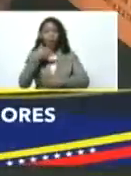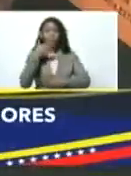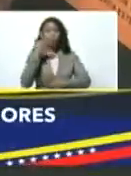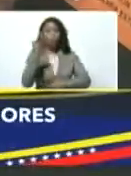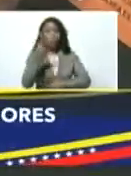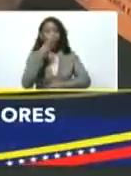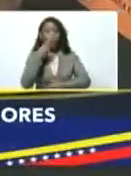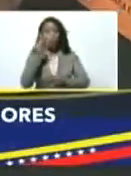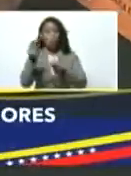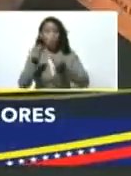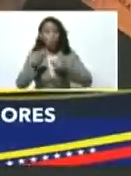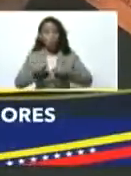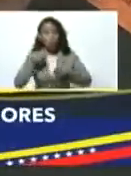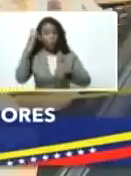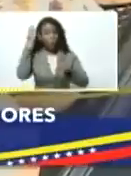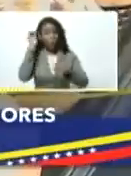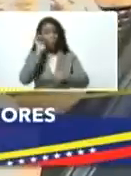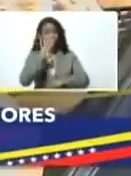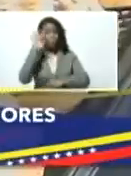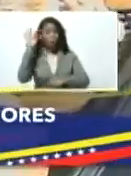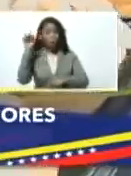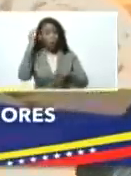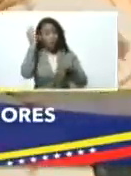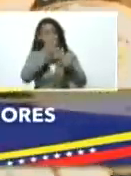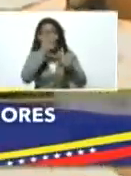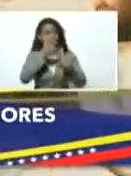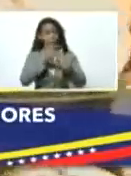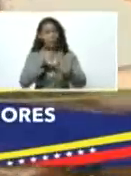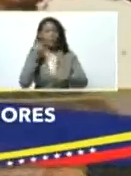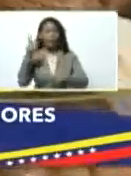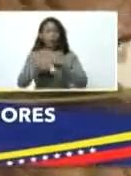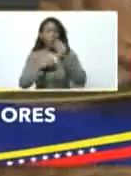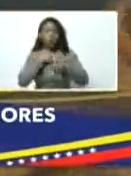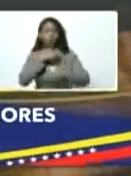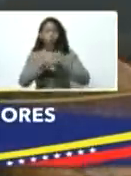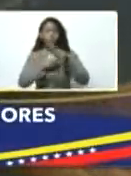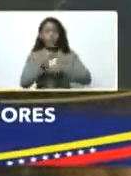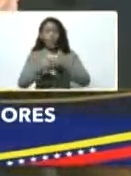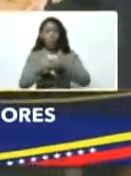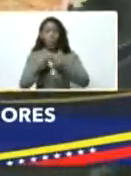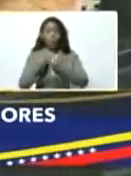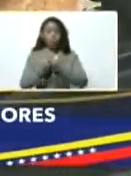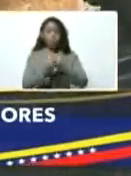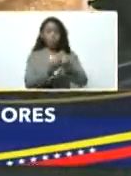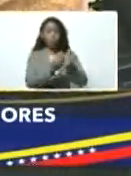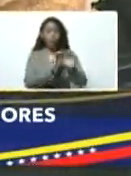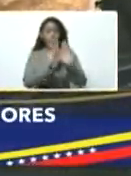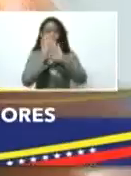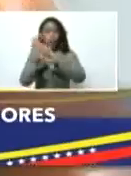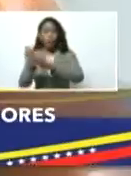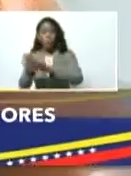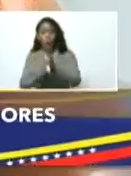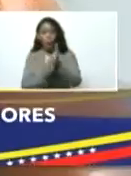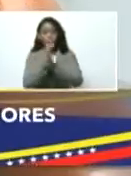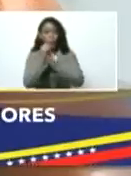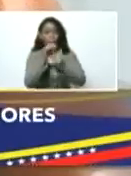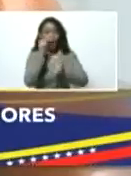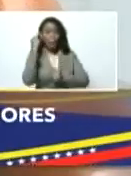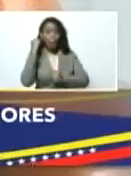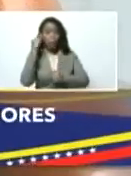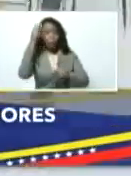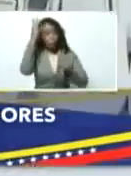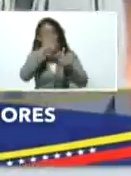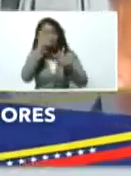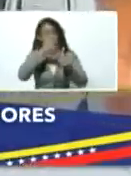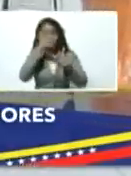las 4F, el programa también de Emprende BDB, que formamos, acompañamos al emprendedor, lo